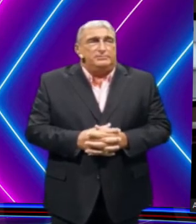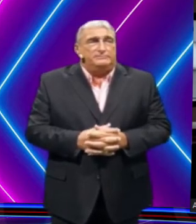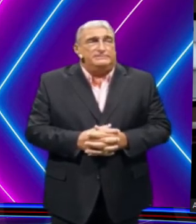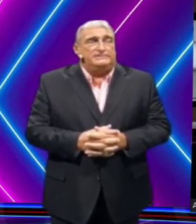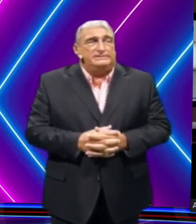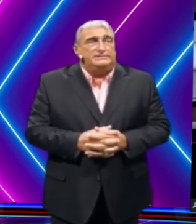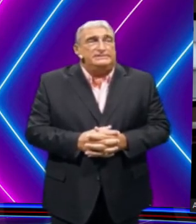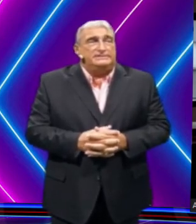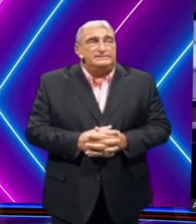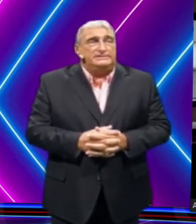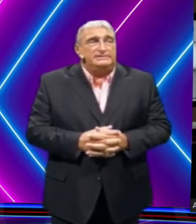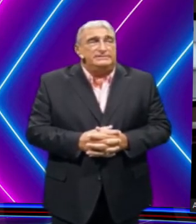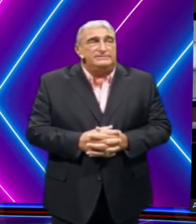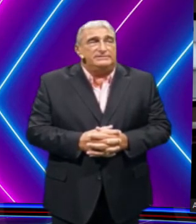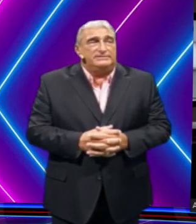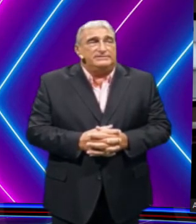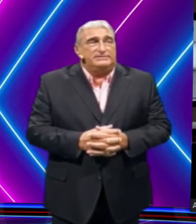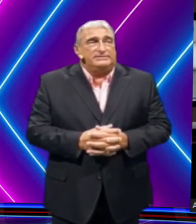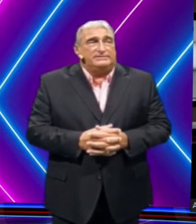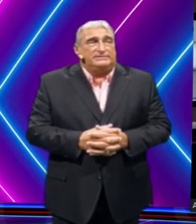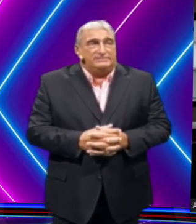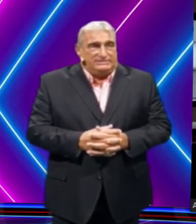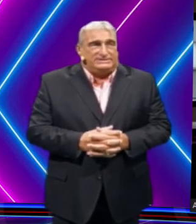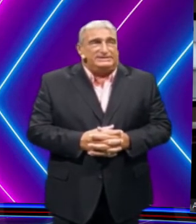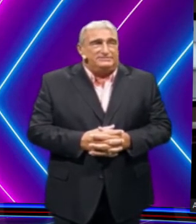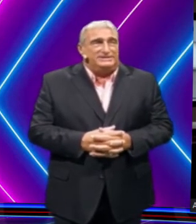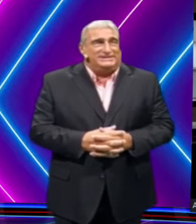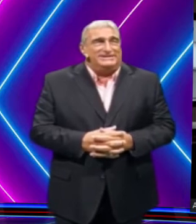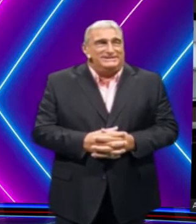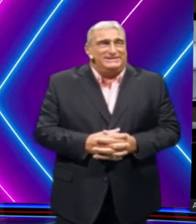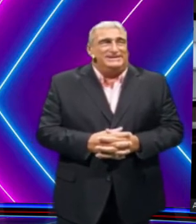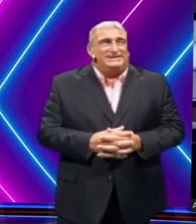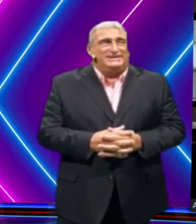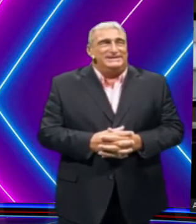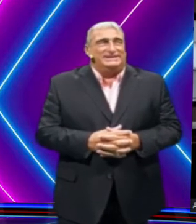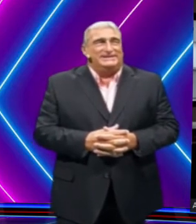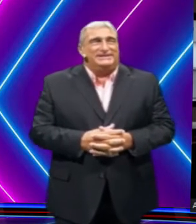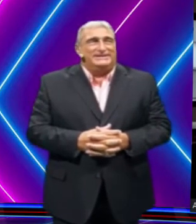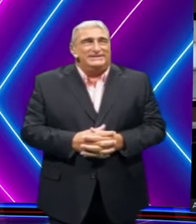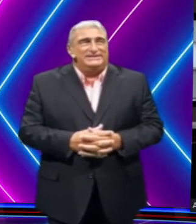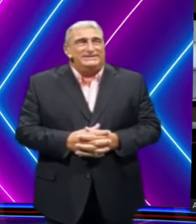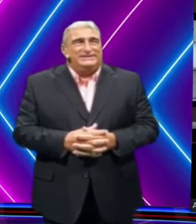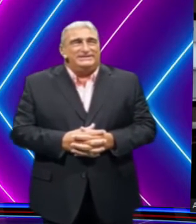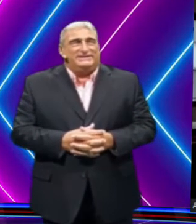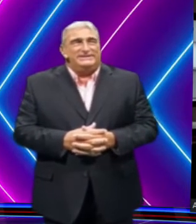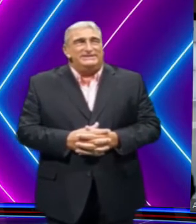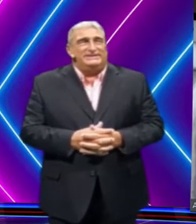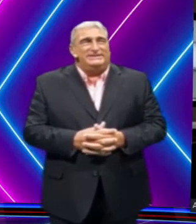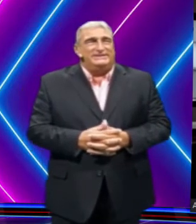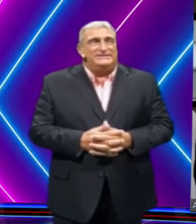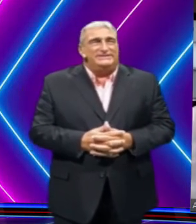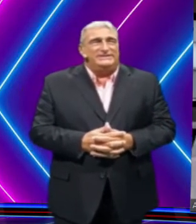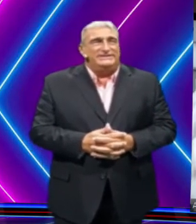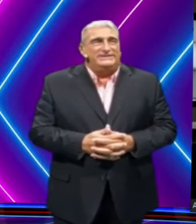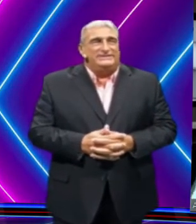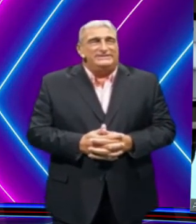¿Cómo? Salomónica, del rey Salomón, viene cuando vinieron las dos Exactamente. madres reclamando un hijo, y el rey Salomón dijo: tráiganme